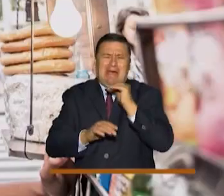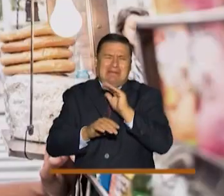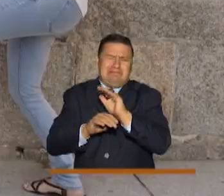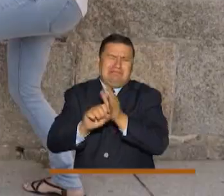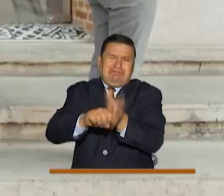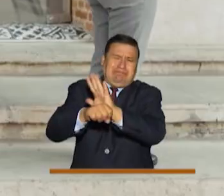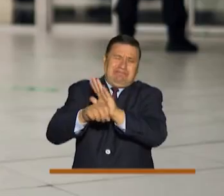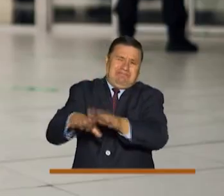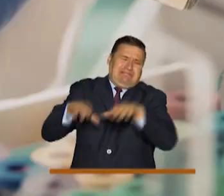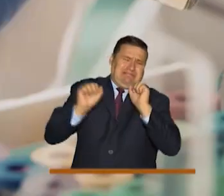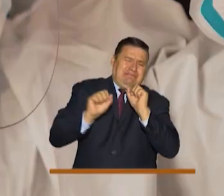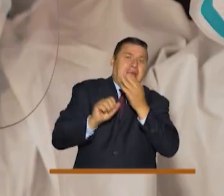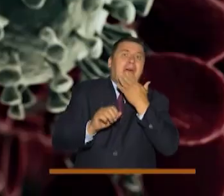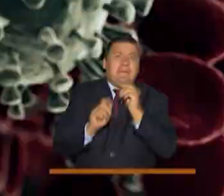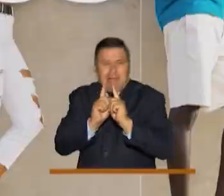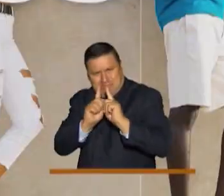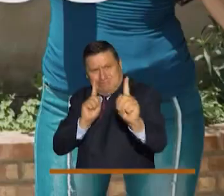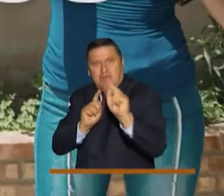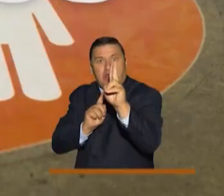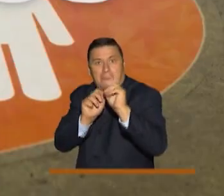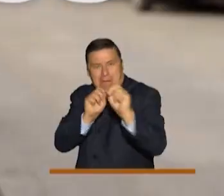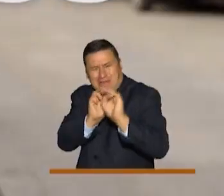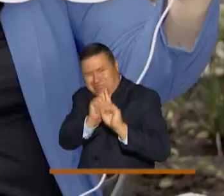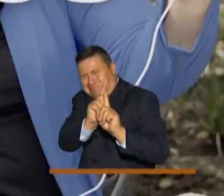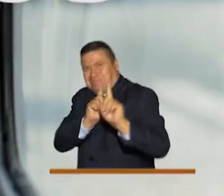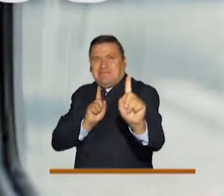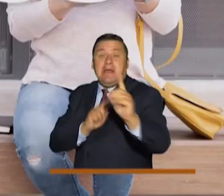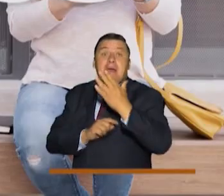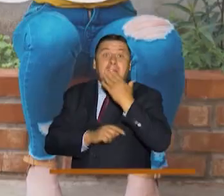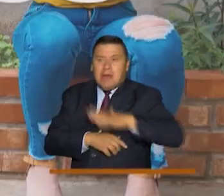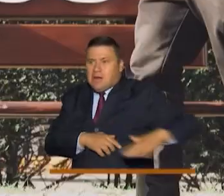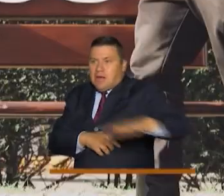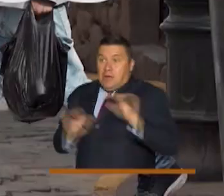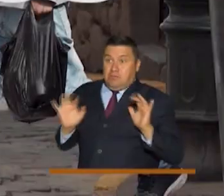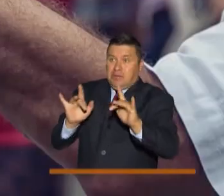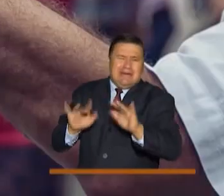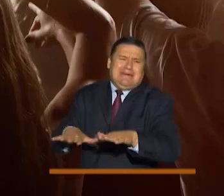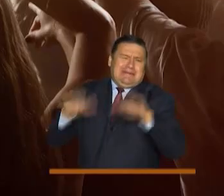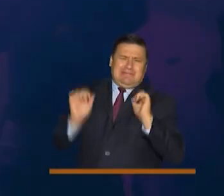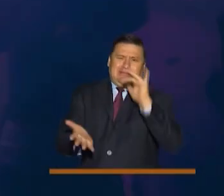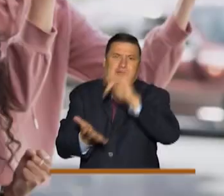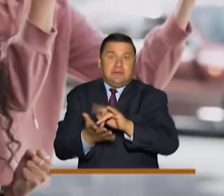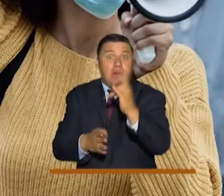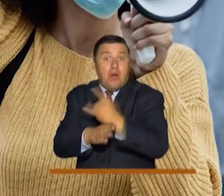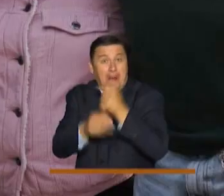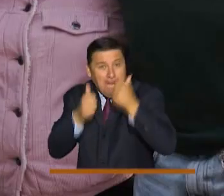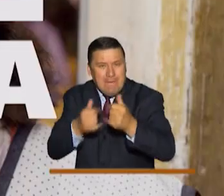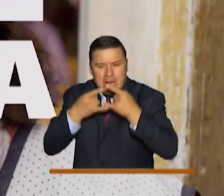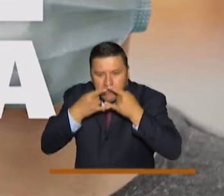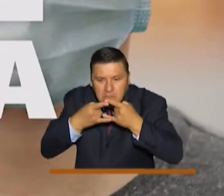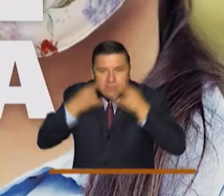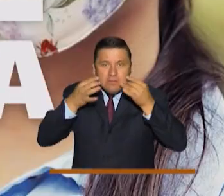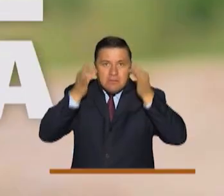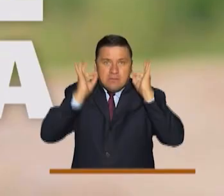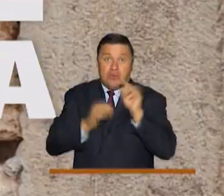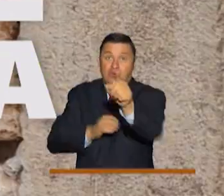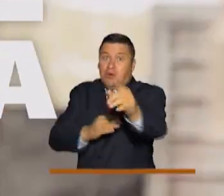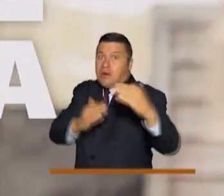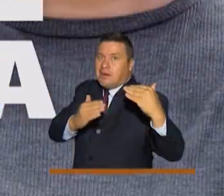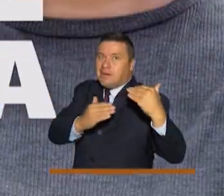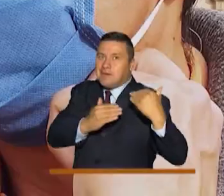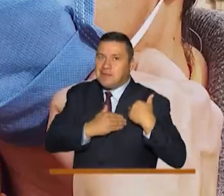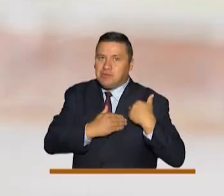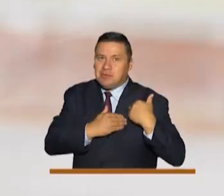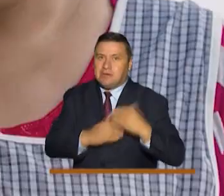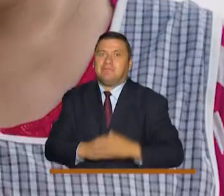miles de gotas de saliva que serán mezcladas en el aire. Mantente lejos del coronavirus, por lo menos a 2 metros de distancia. Evita estar en